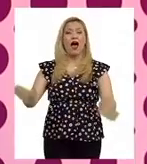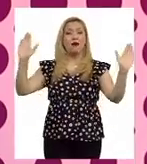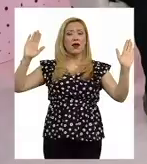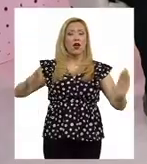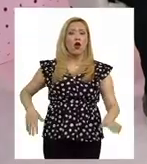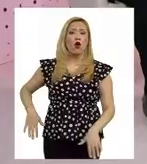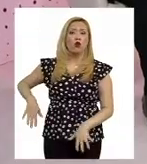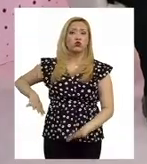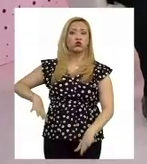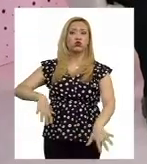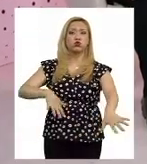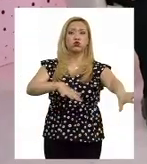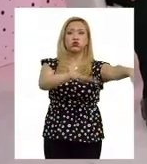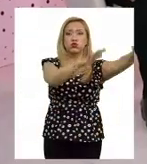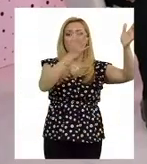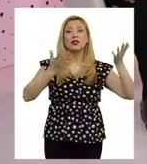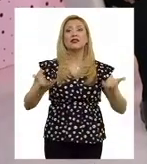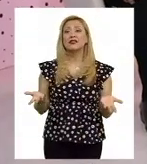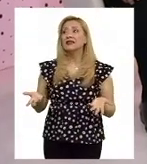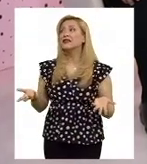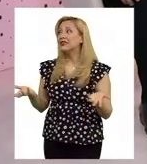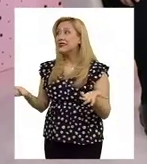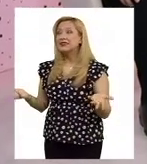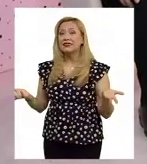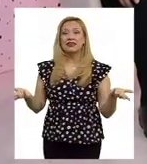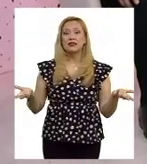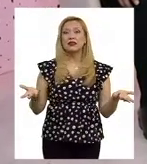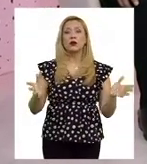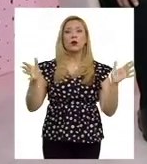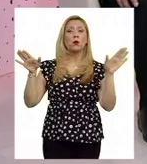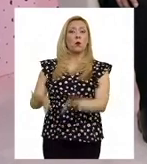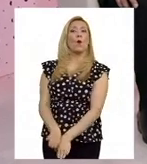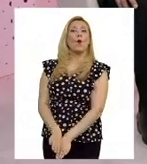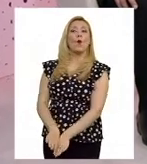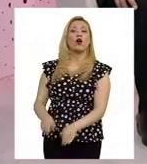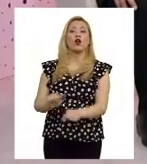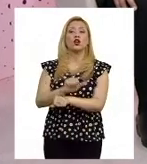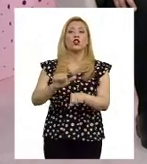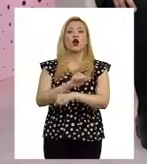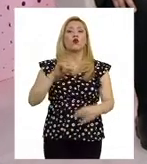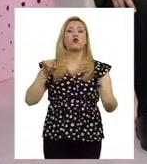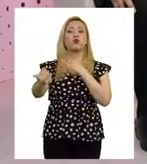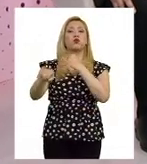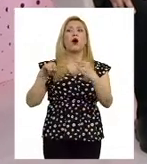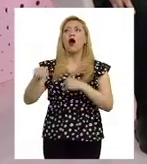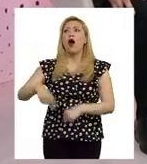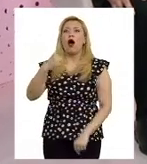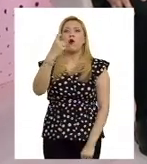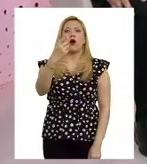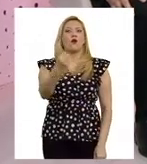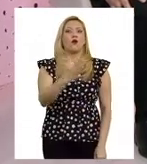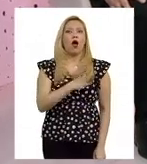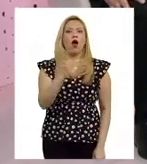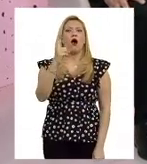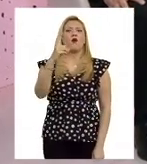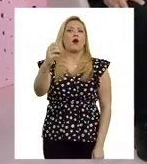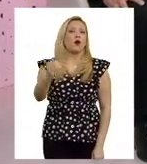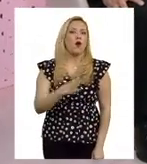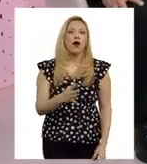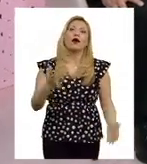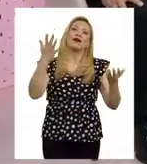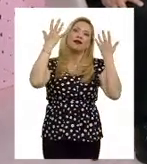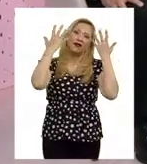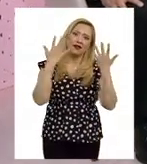son iniciativas, pero no se han concretado, o sea, digamos, ¿no? La parte de la gobernanza de los recursos no